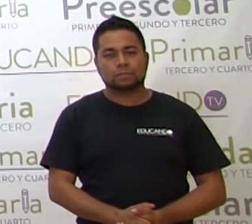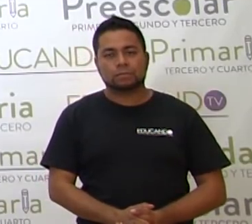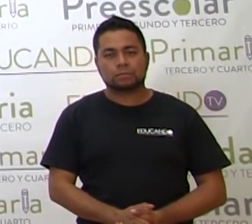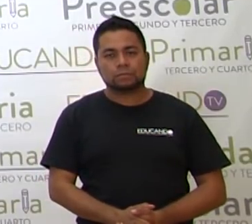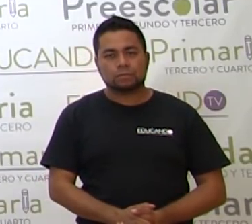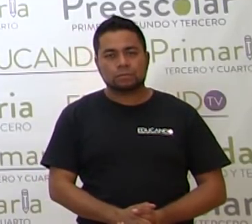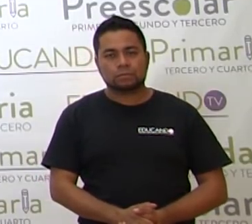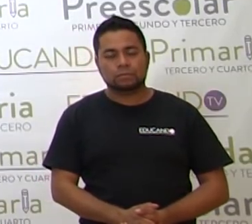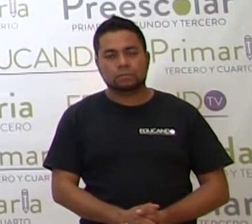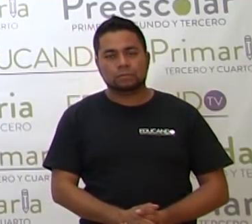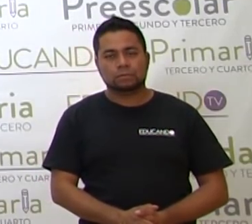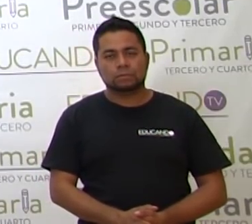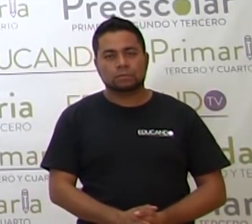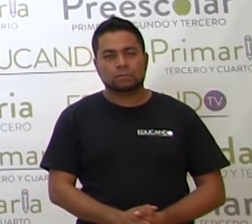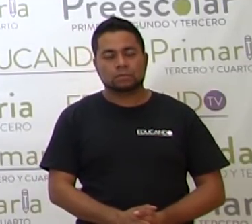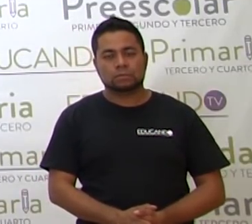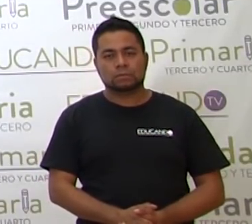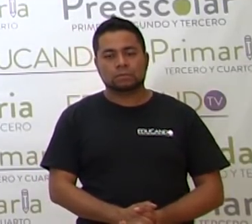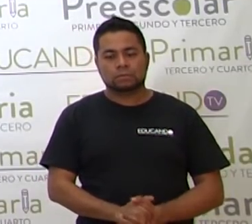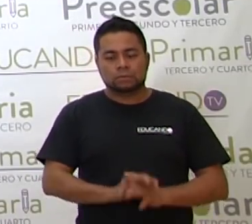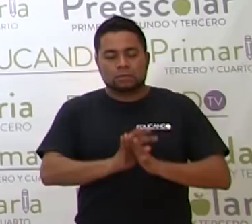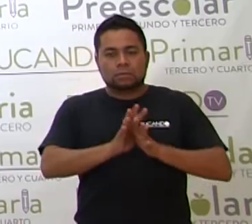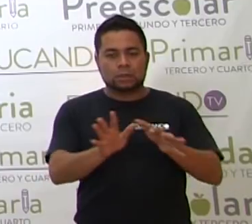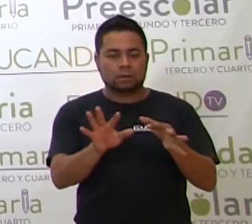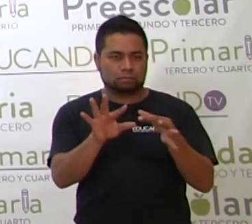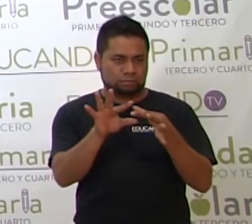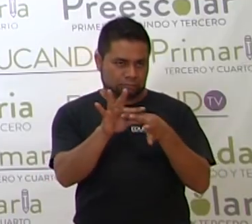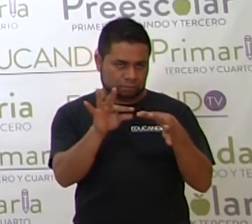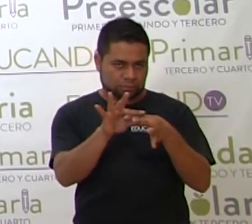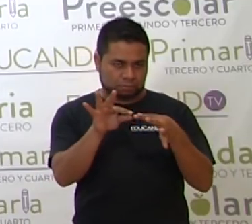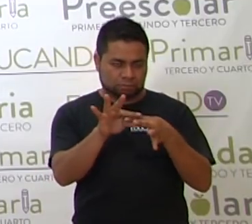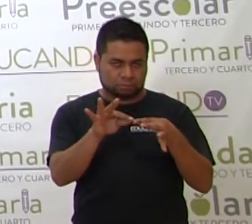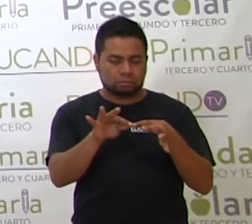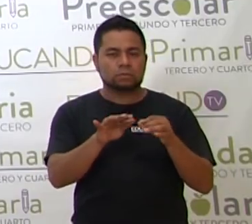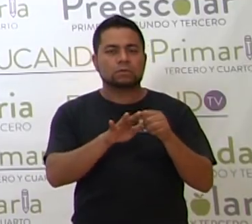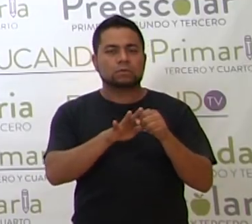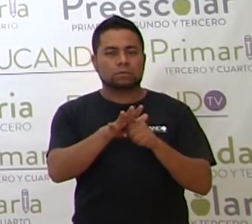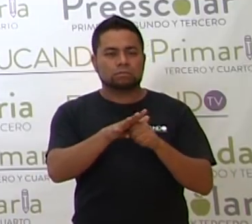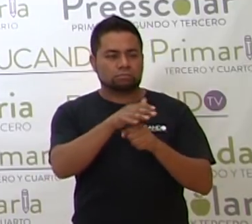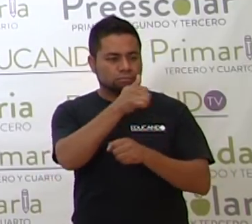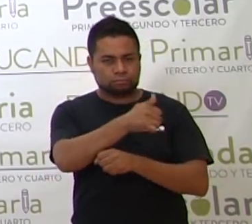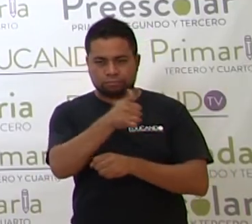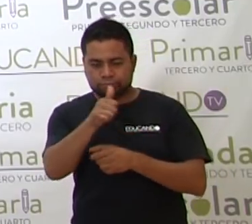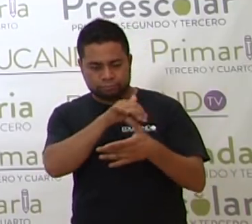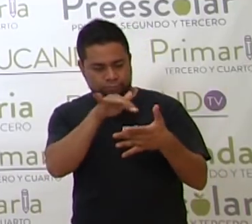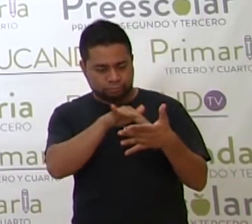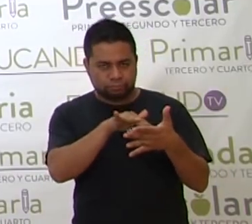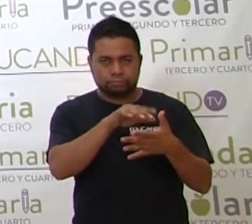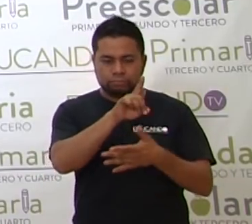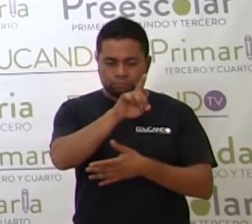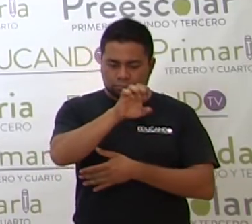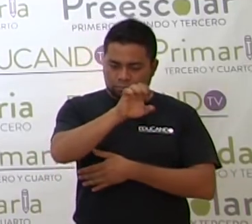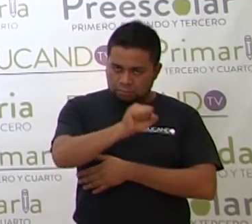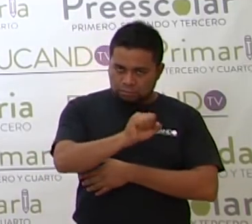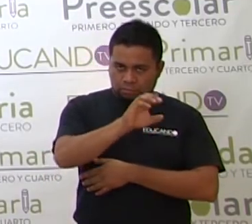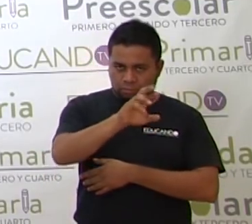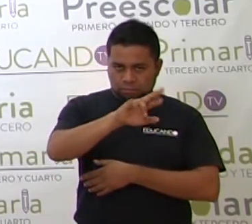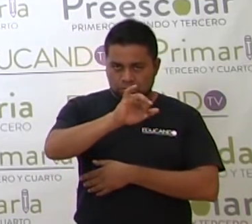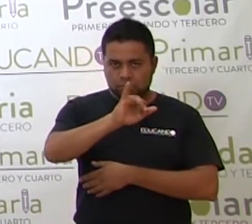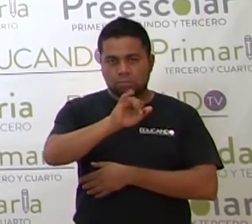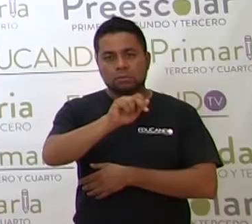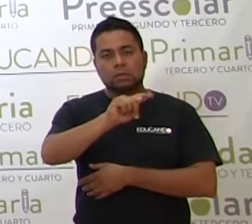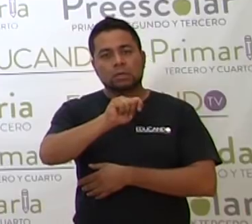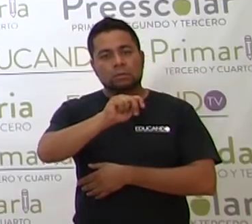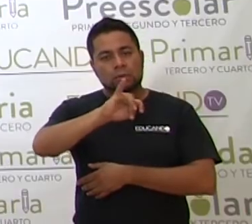Hemos hablado, parte importante de esto, de lo que son cada uno de los textos descriptivos. Vamos a iniciar por